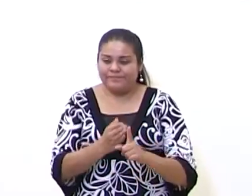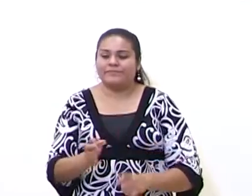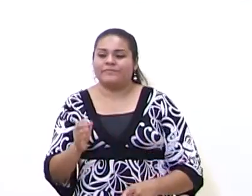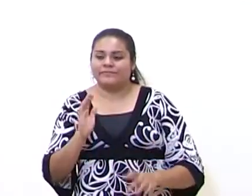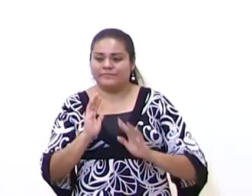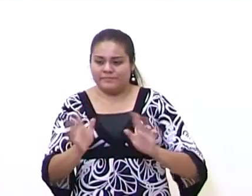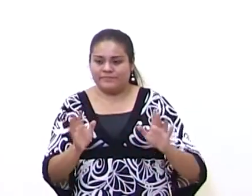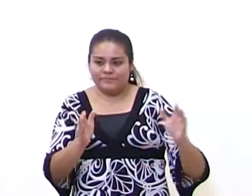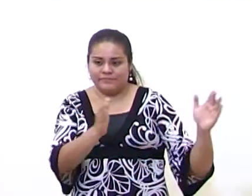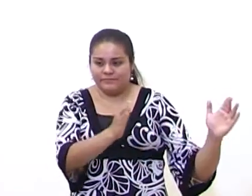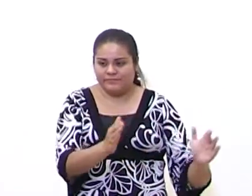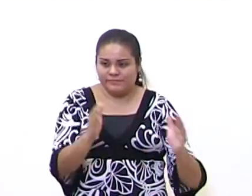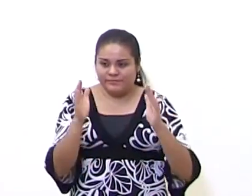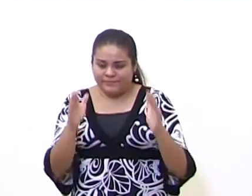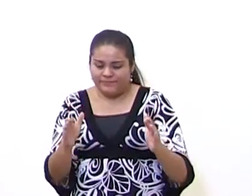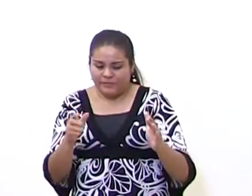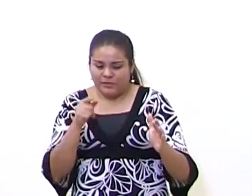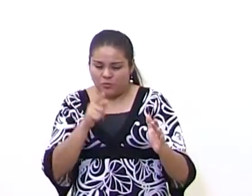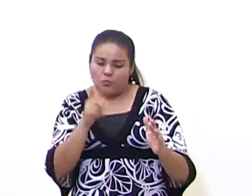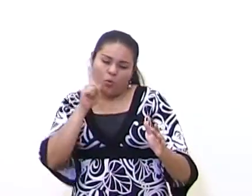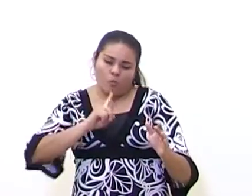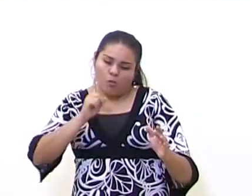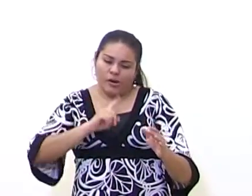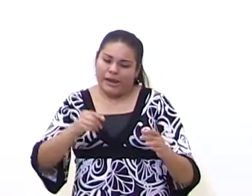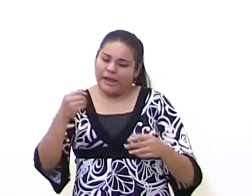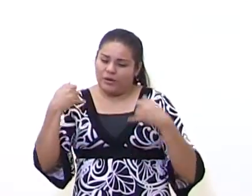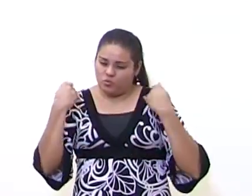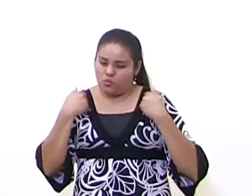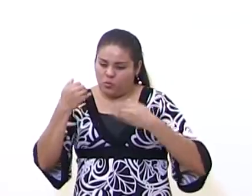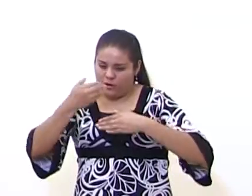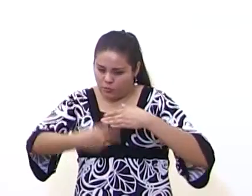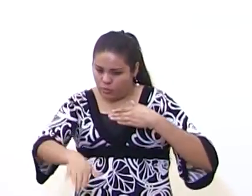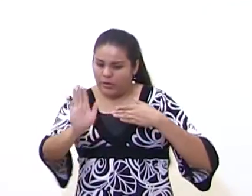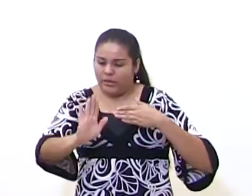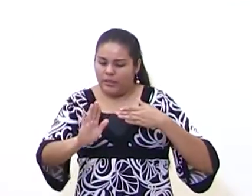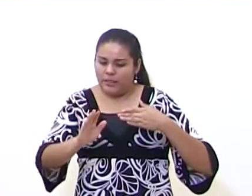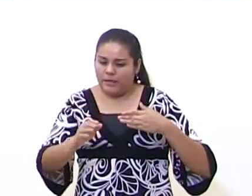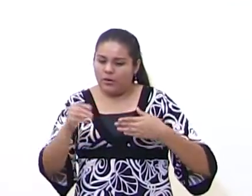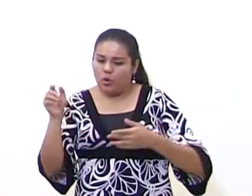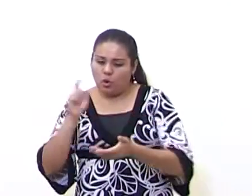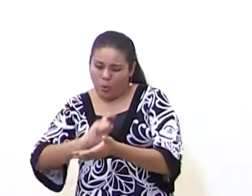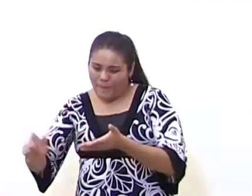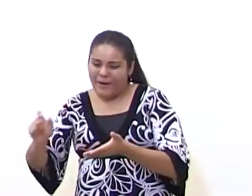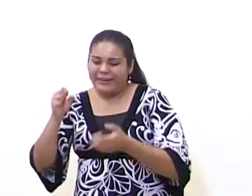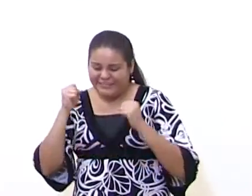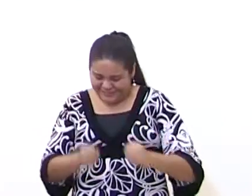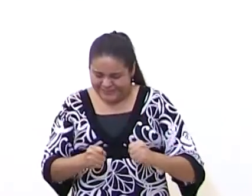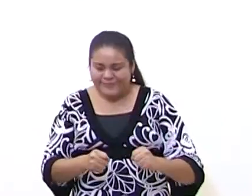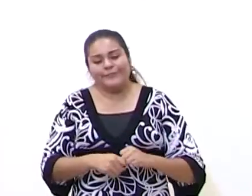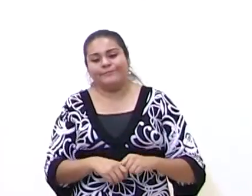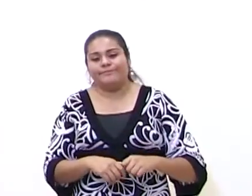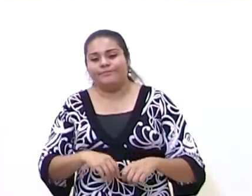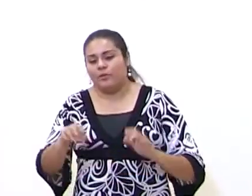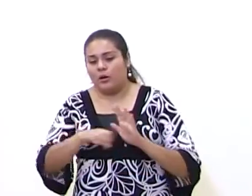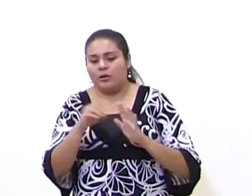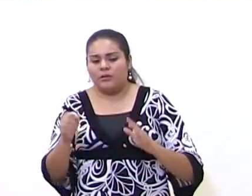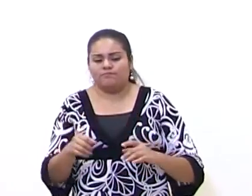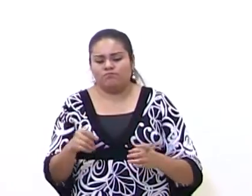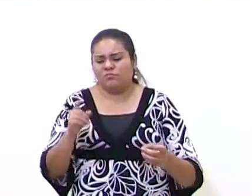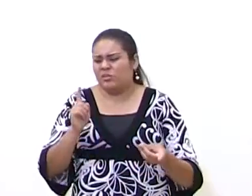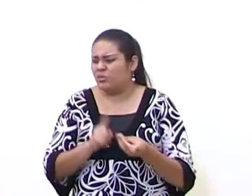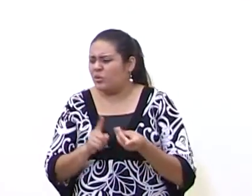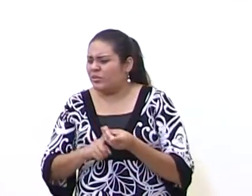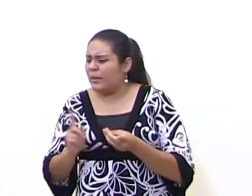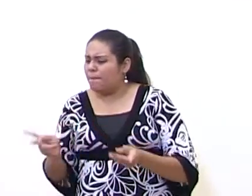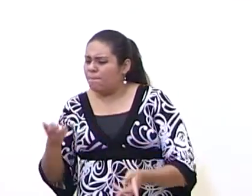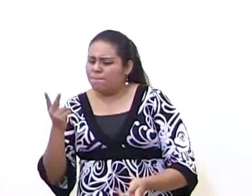Ya tomamos como que una característica. Ahora, ¿de dónde? ¿De la ciudad de Oaxaca? ¿De Pinotepa Nacional?